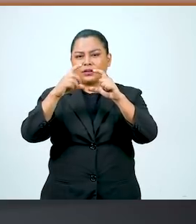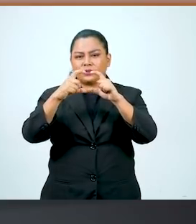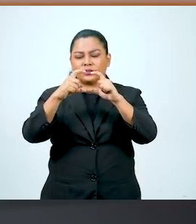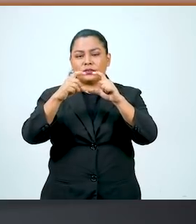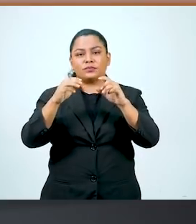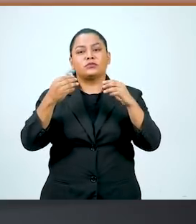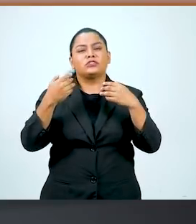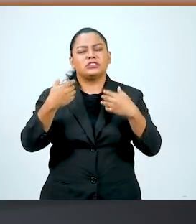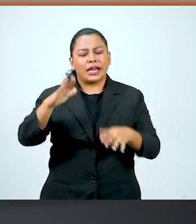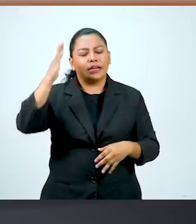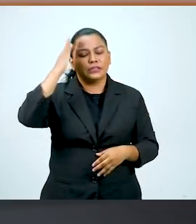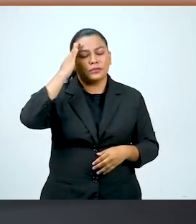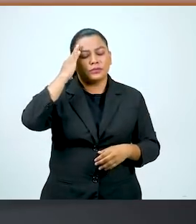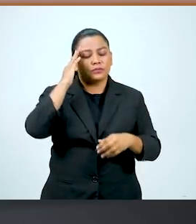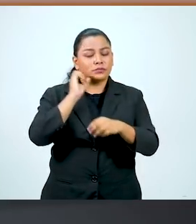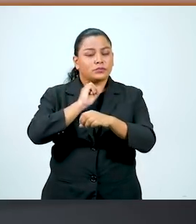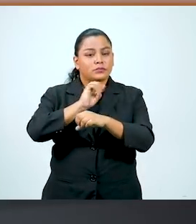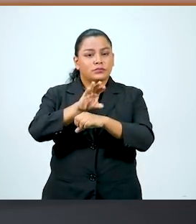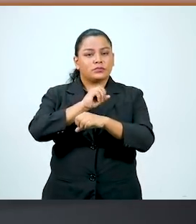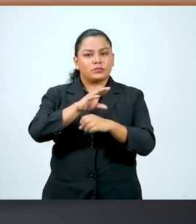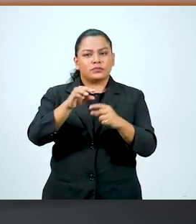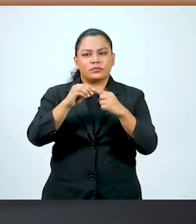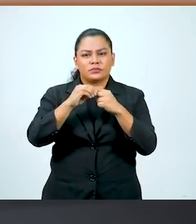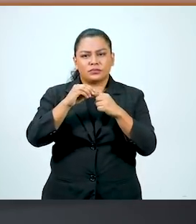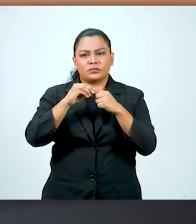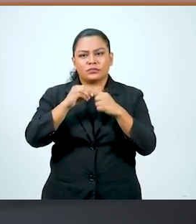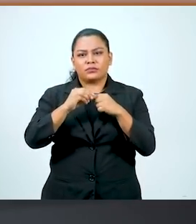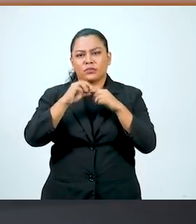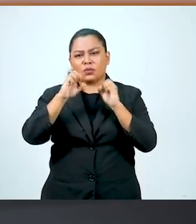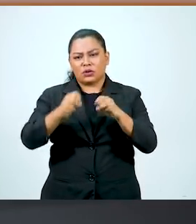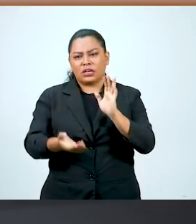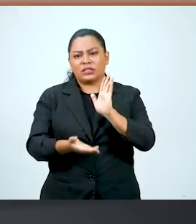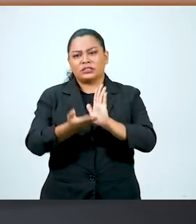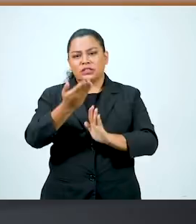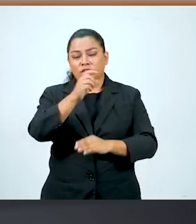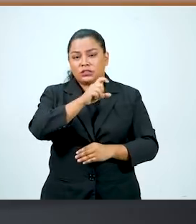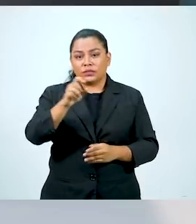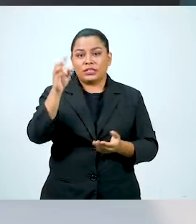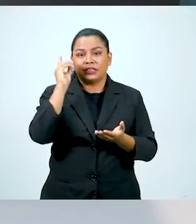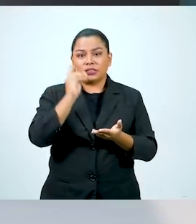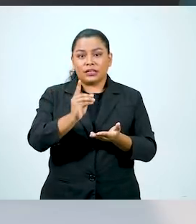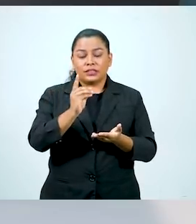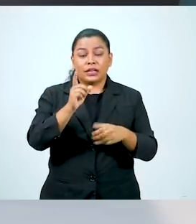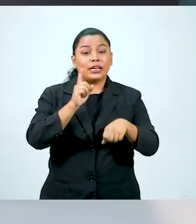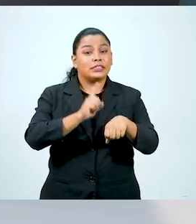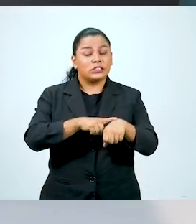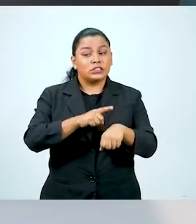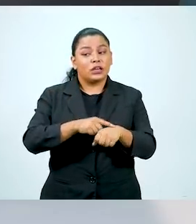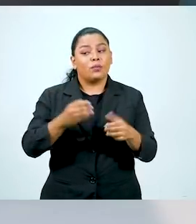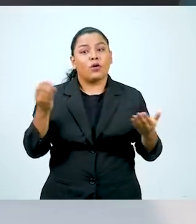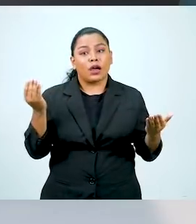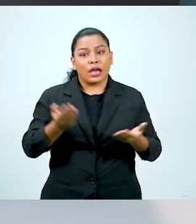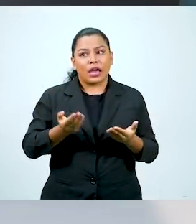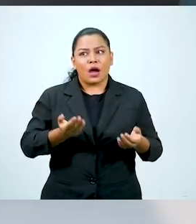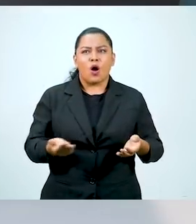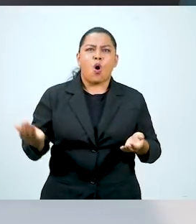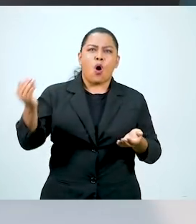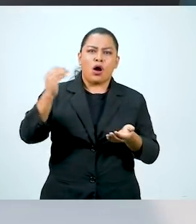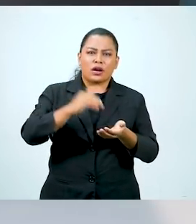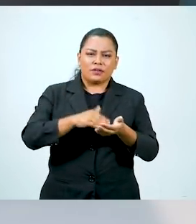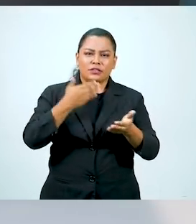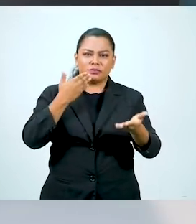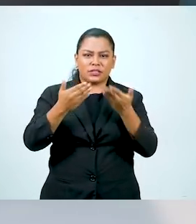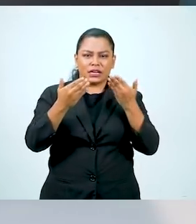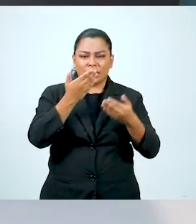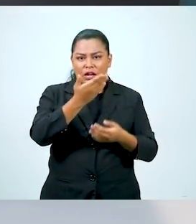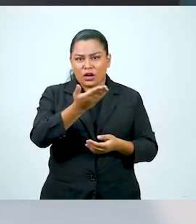Ahora que ya conocimos las orientaciones específicas para el desarrollo de una semana didáctica, es momento de que hagamos la